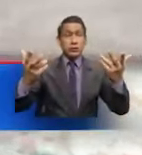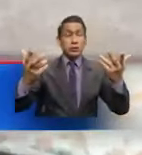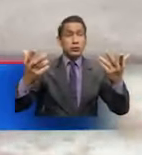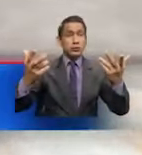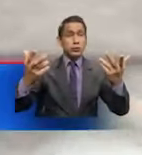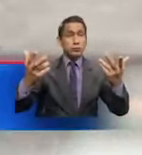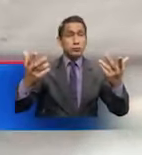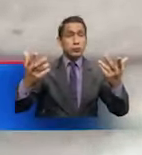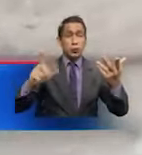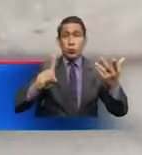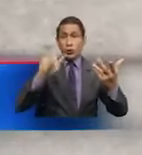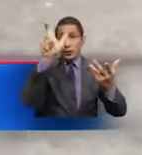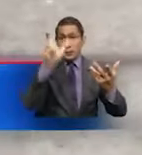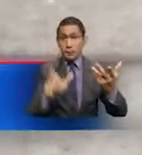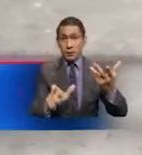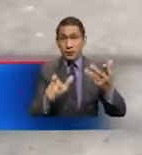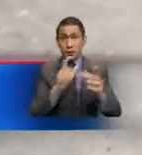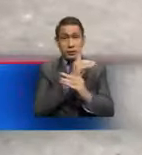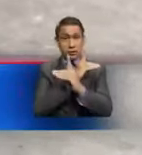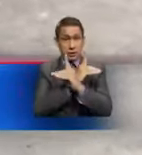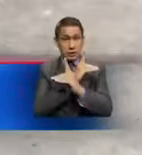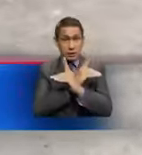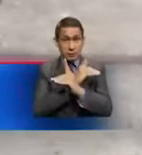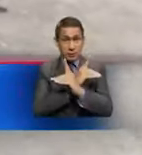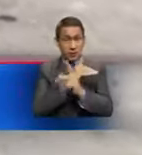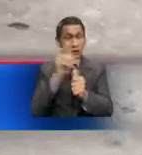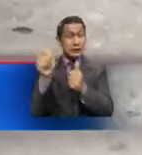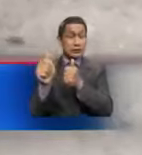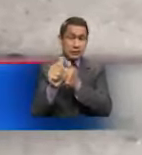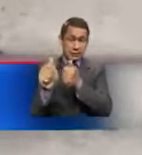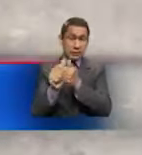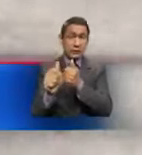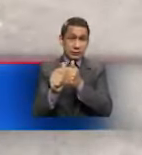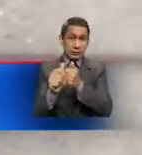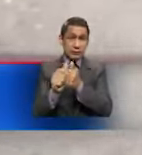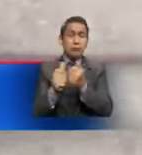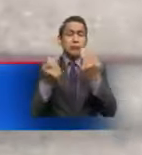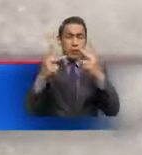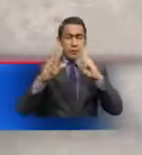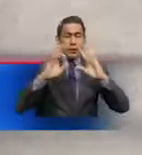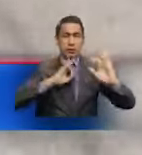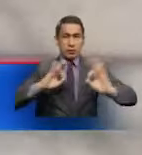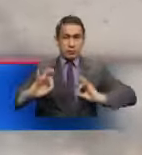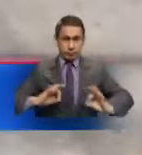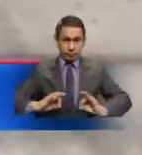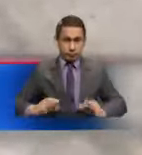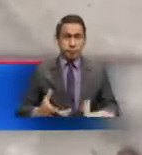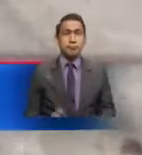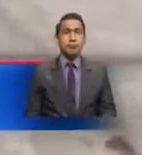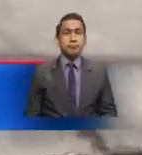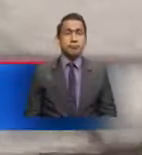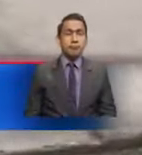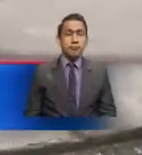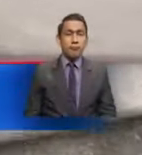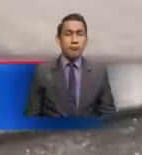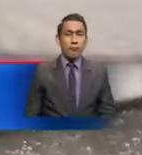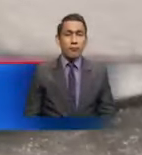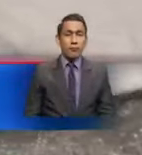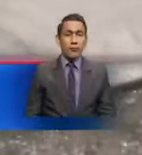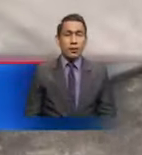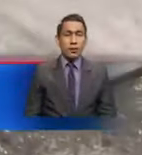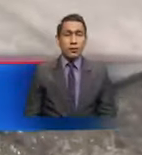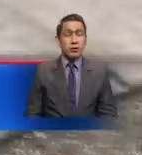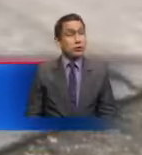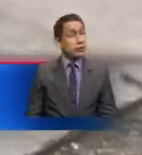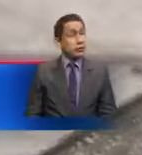persona discapacitada, que como ya la habíamos escuchado, pues fue víctima de los disparos. Intentaron correr, según los testigos, pero lamentablemente